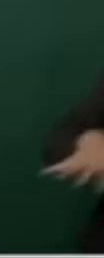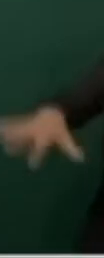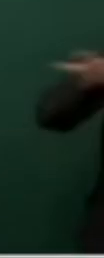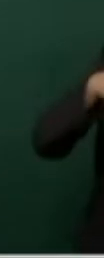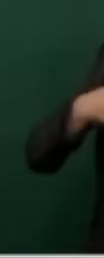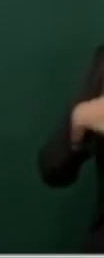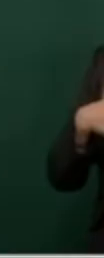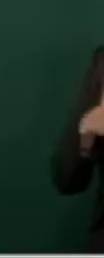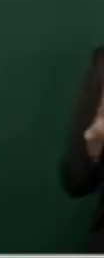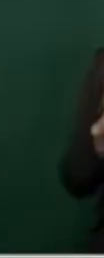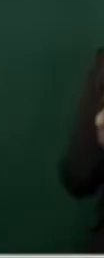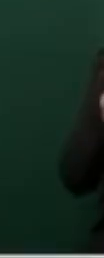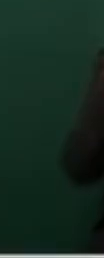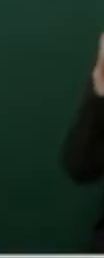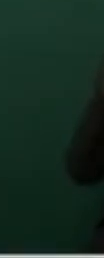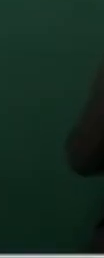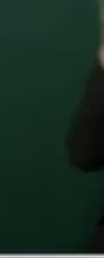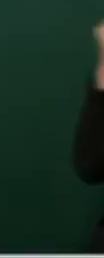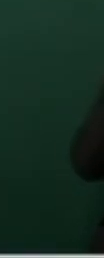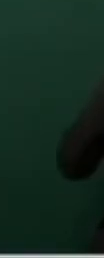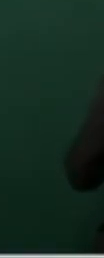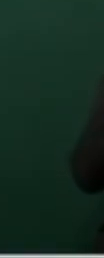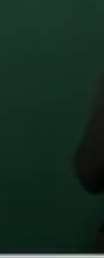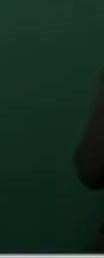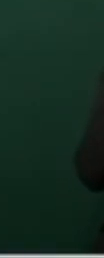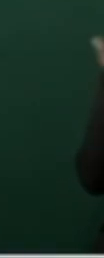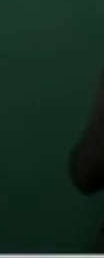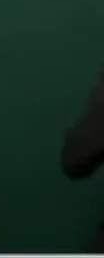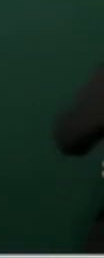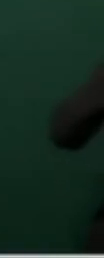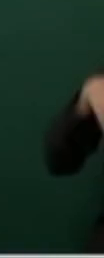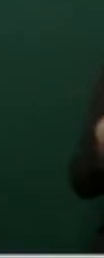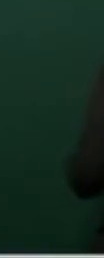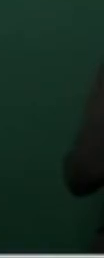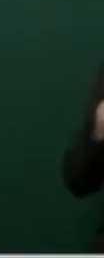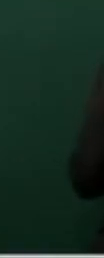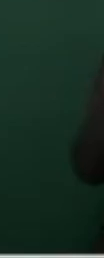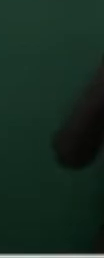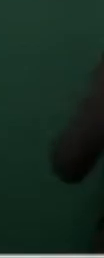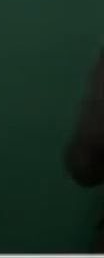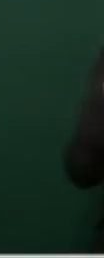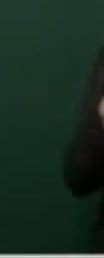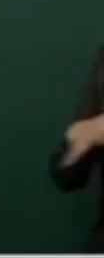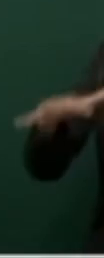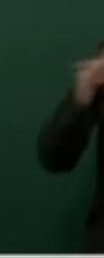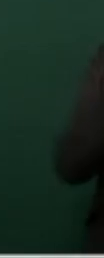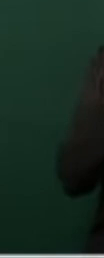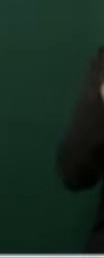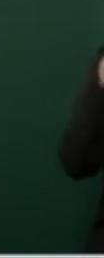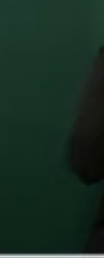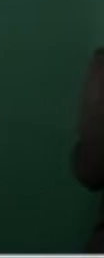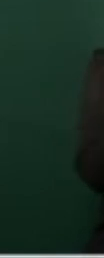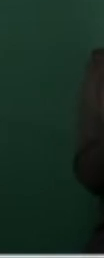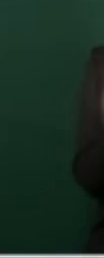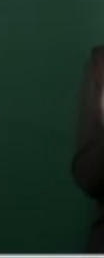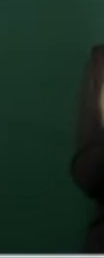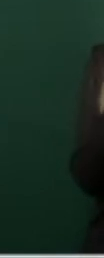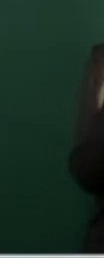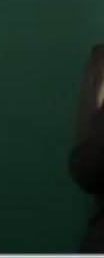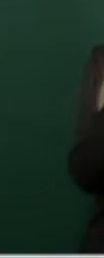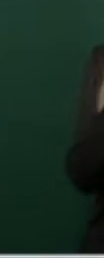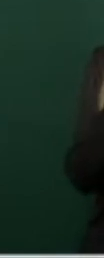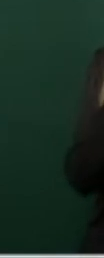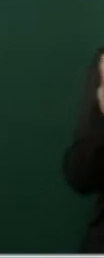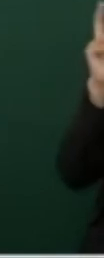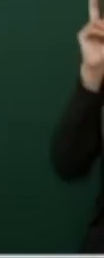bien Bonilla? Que se porten bien todos. Todos nos debemos de portar bien. Miren lo que puso el